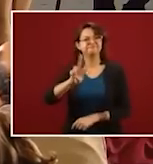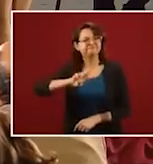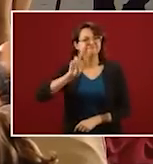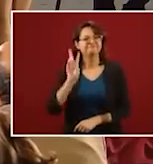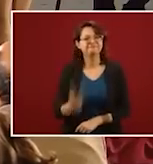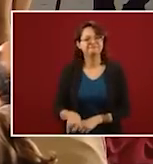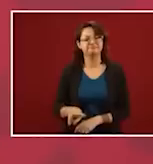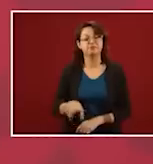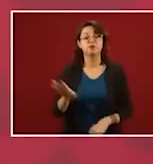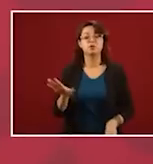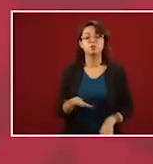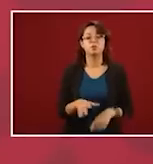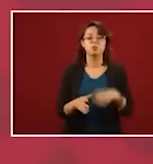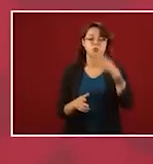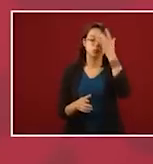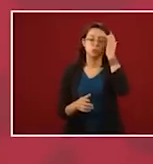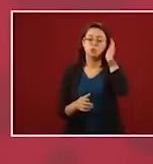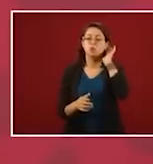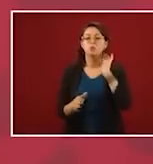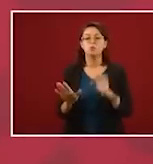Habían empresas que concentraban